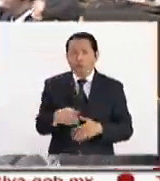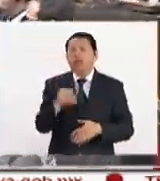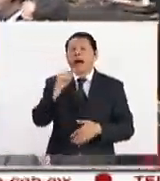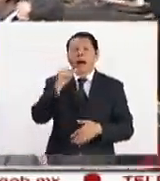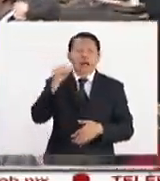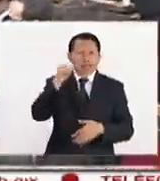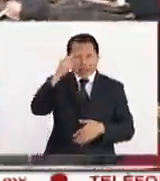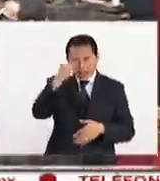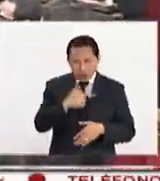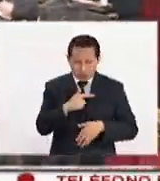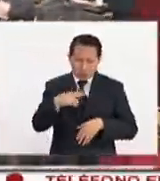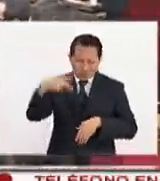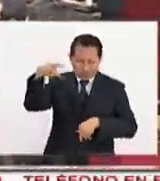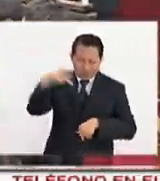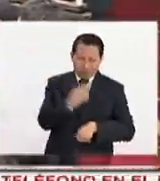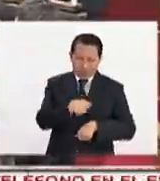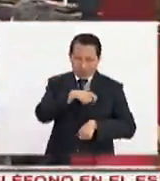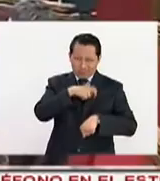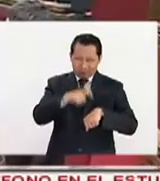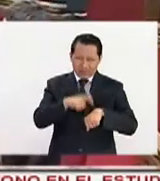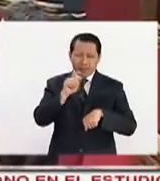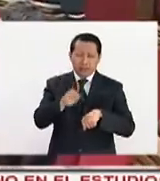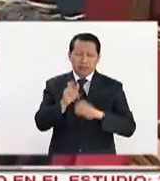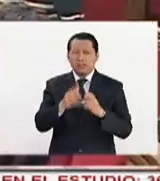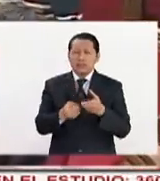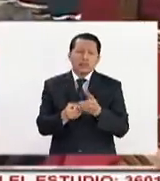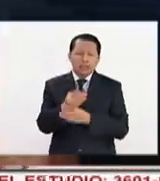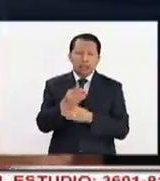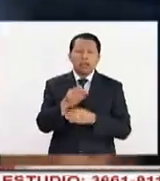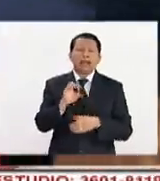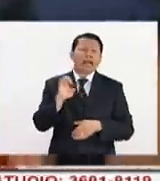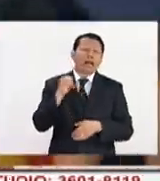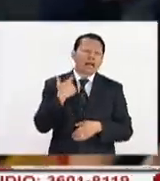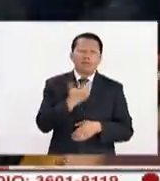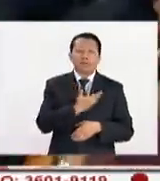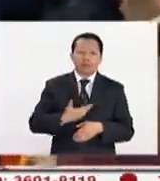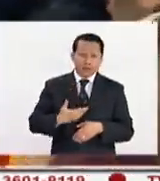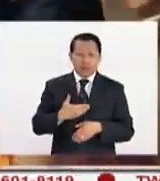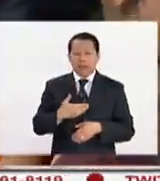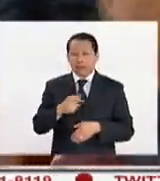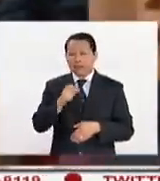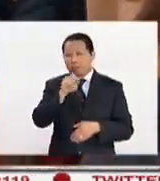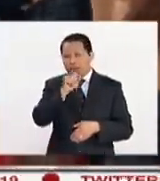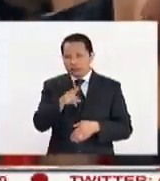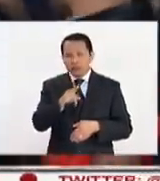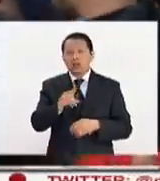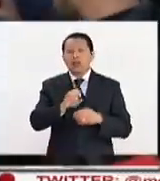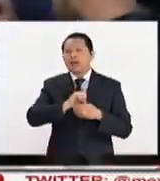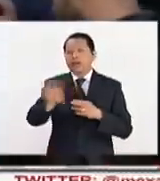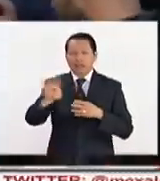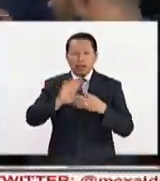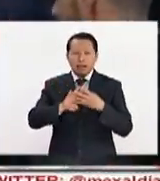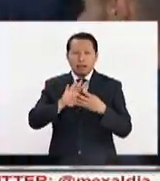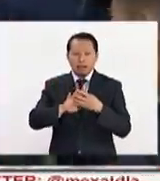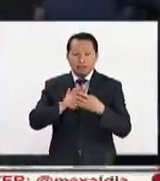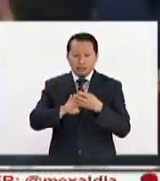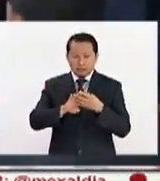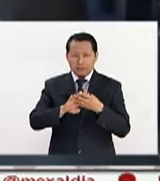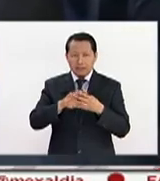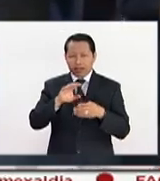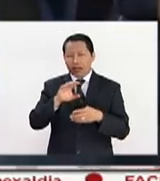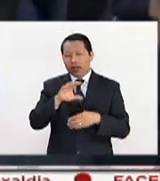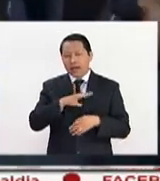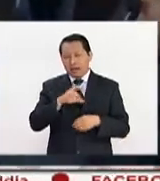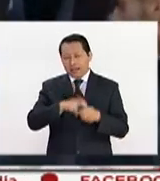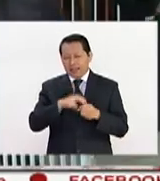Anoche, tiempo de España, los funcionarios abandonaron el lugar, mientras la expresidenta del Parlamento fue enviada a la prisión de Alcalá